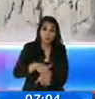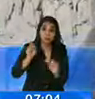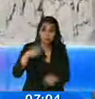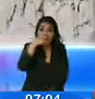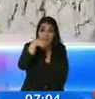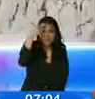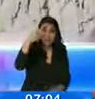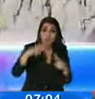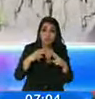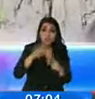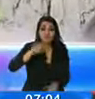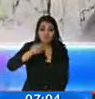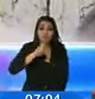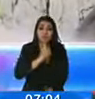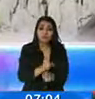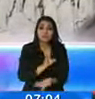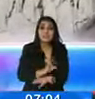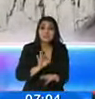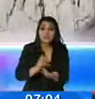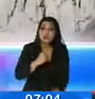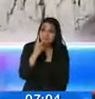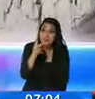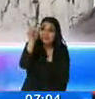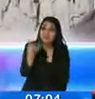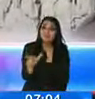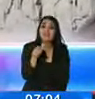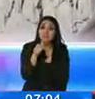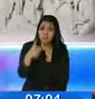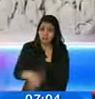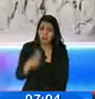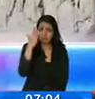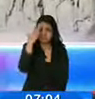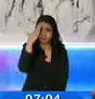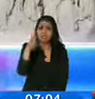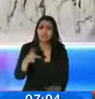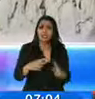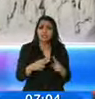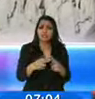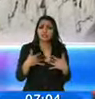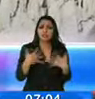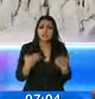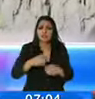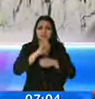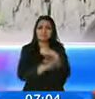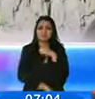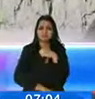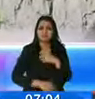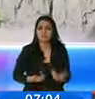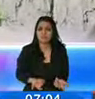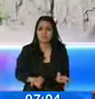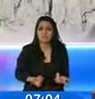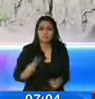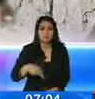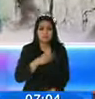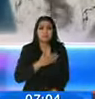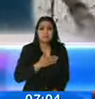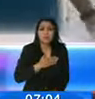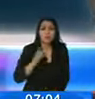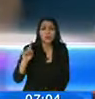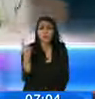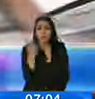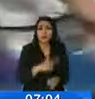un testigo que le ve, que le ha visto quién le ha hecho. Nosotros necesitamos justicia porque para nosotros era nuestro